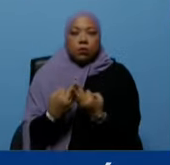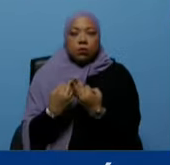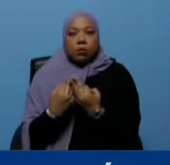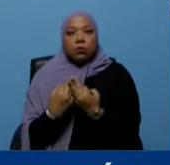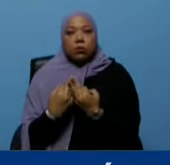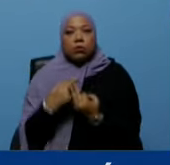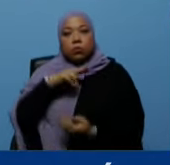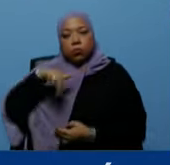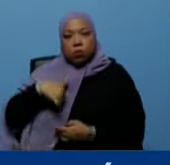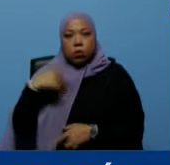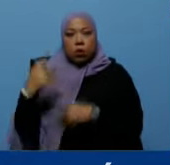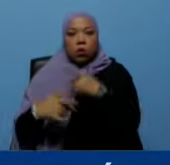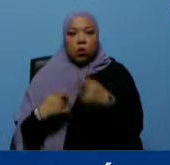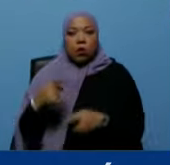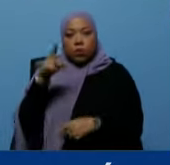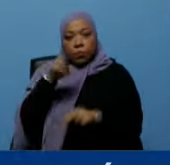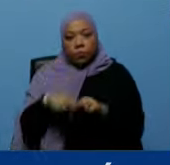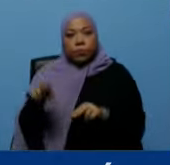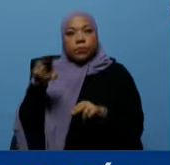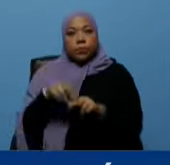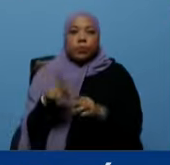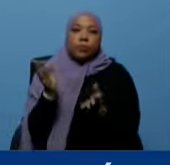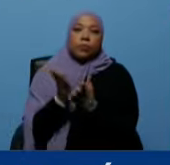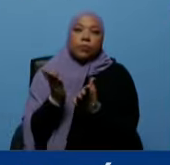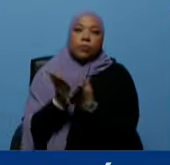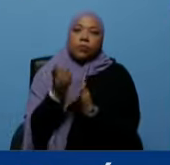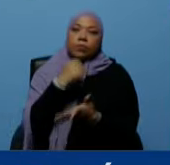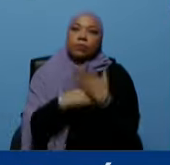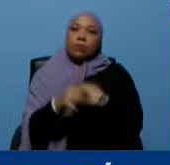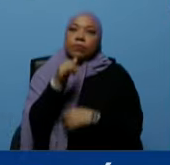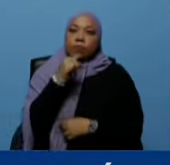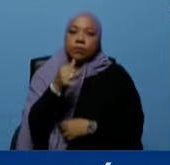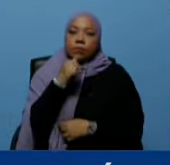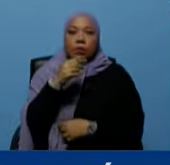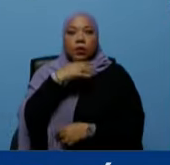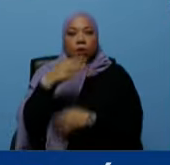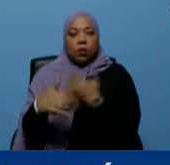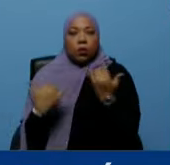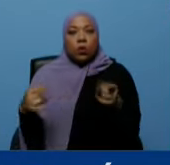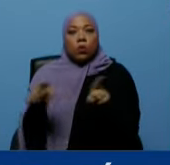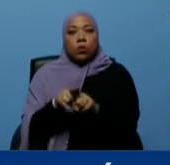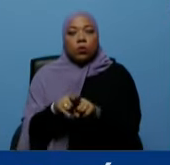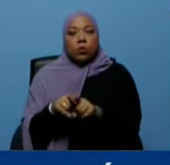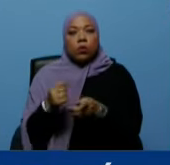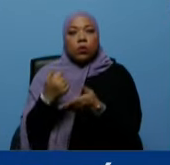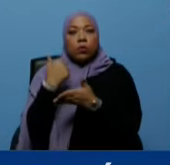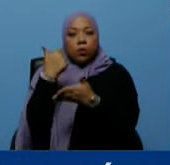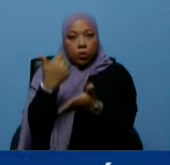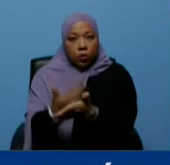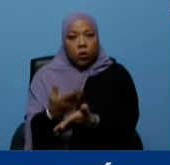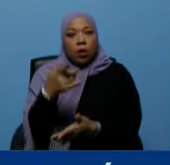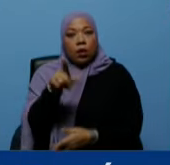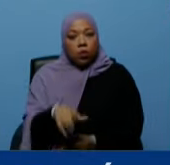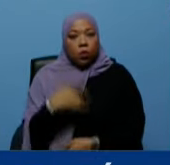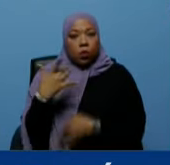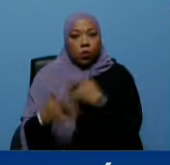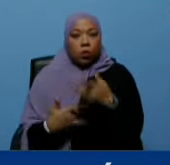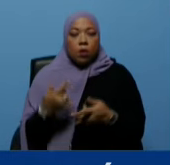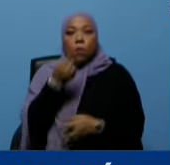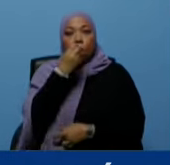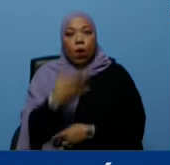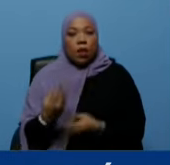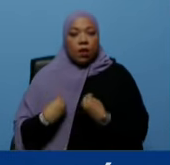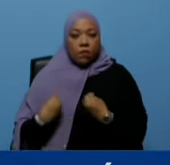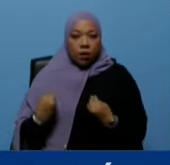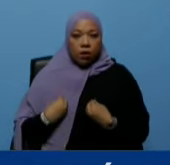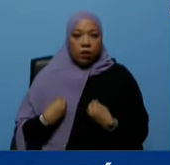Porque no es no solamente al niño, es a la familia que usted está ayudando, usted está, bueno, dándole calidad de